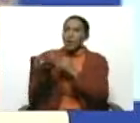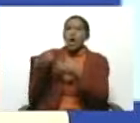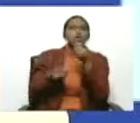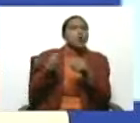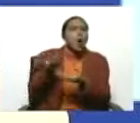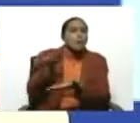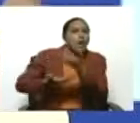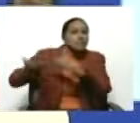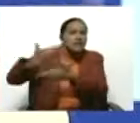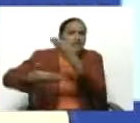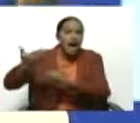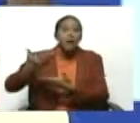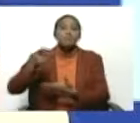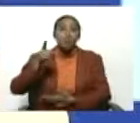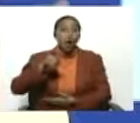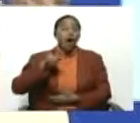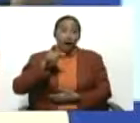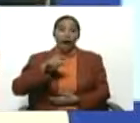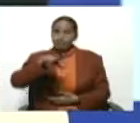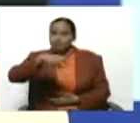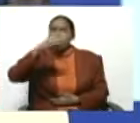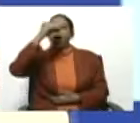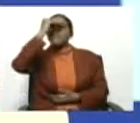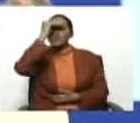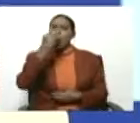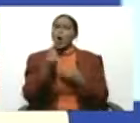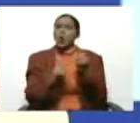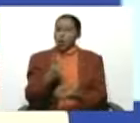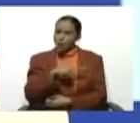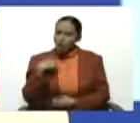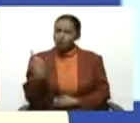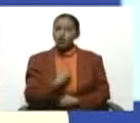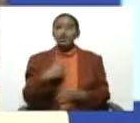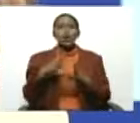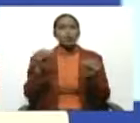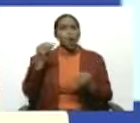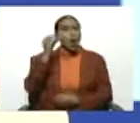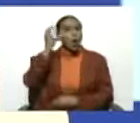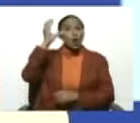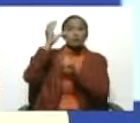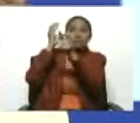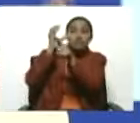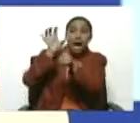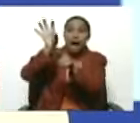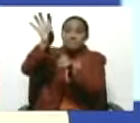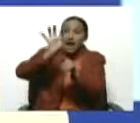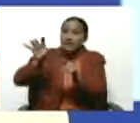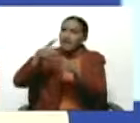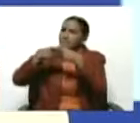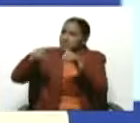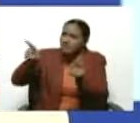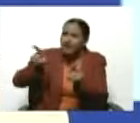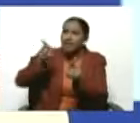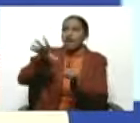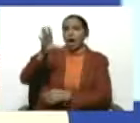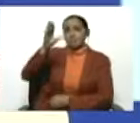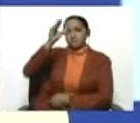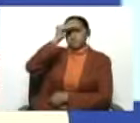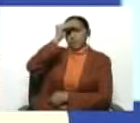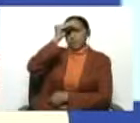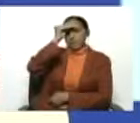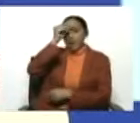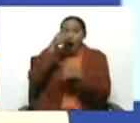entonces así aprendimos nosotros como todos los conocimientos de los demás que fueron creados en el pasado